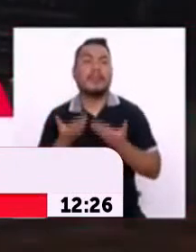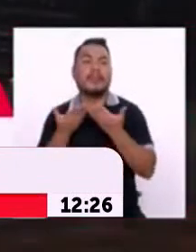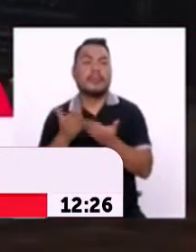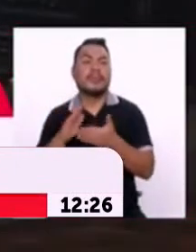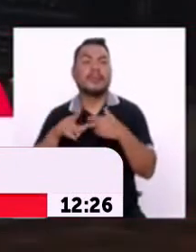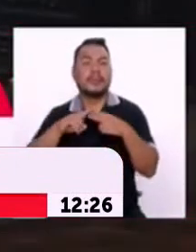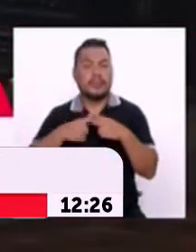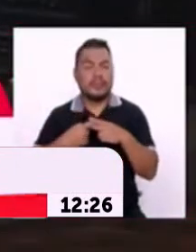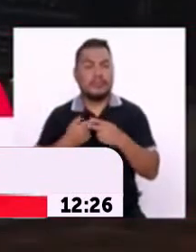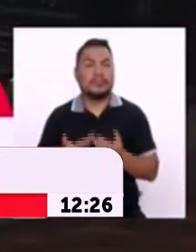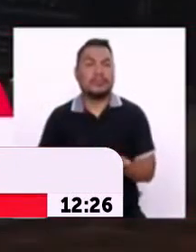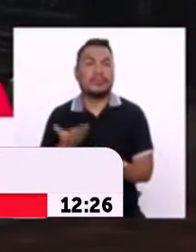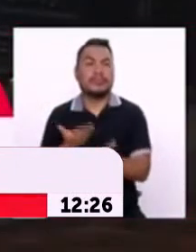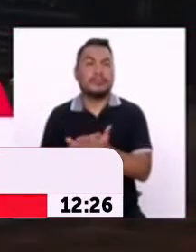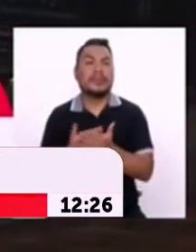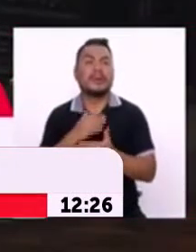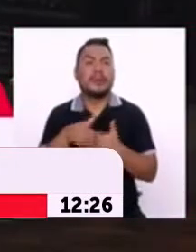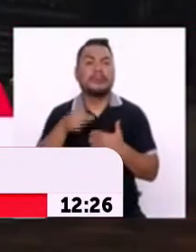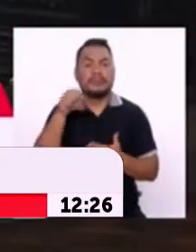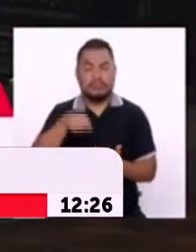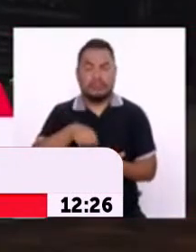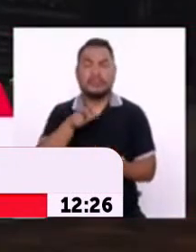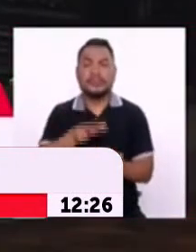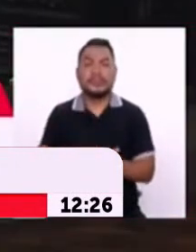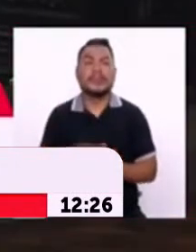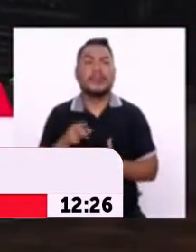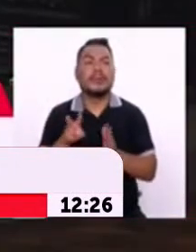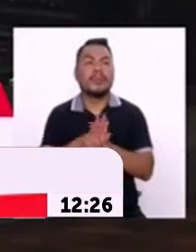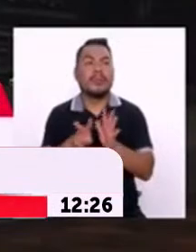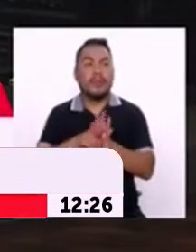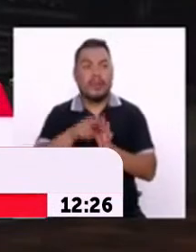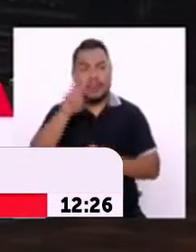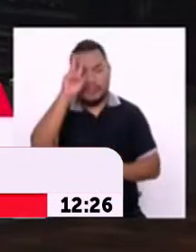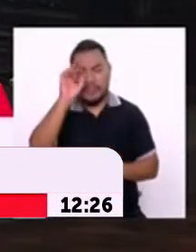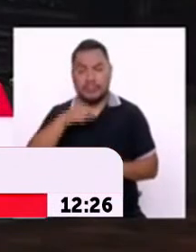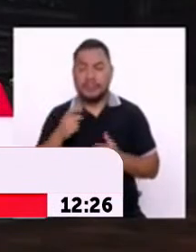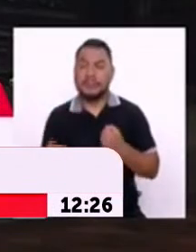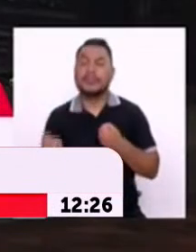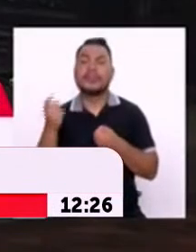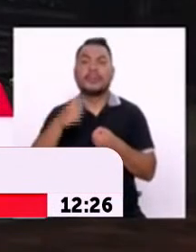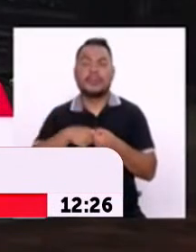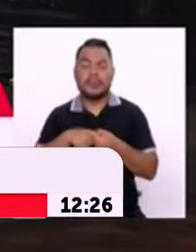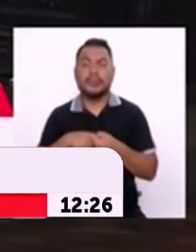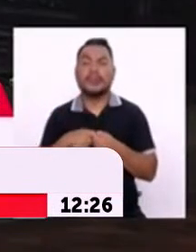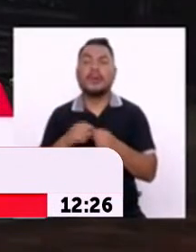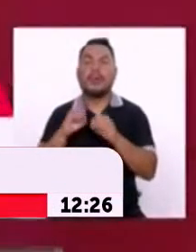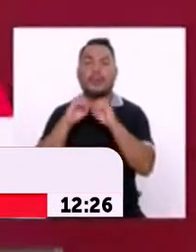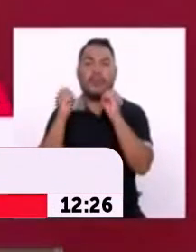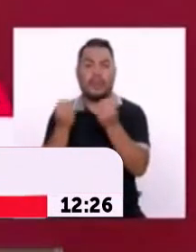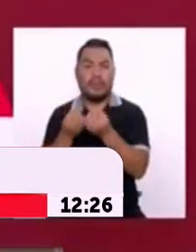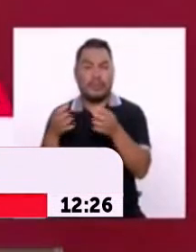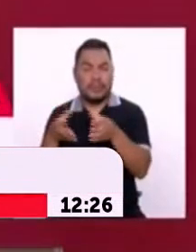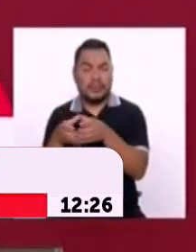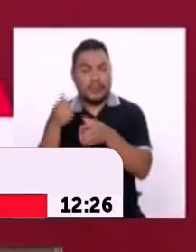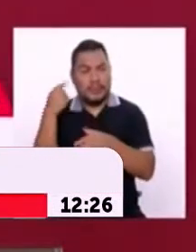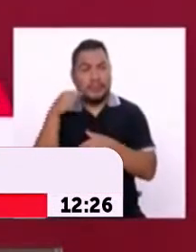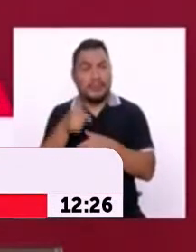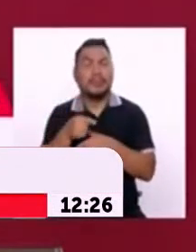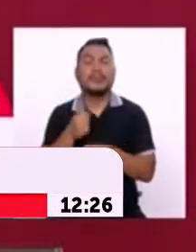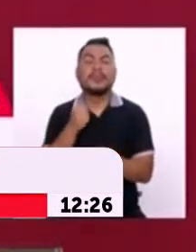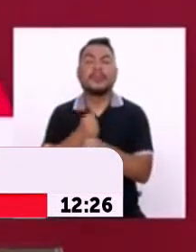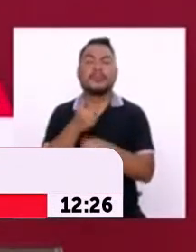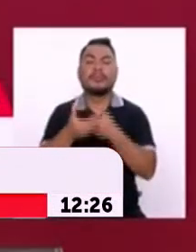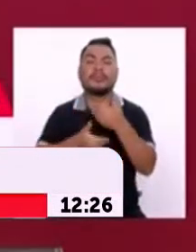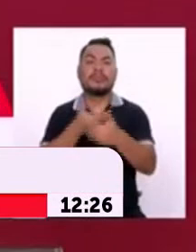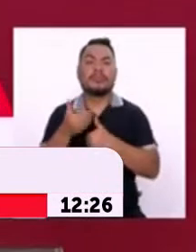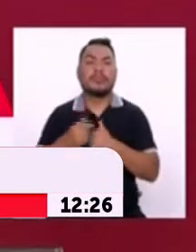el memorando inicial que ratifica la voluntad del Perú de adherirse a la Organización para